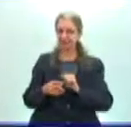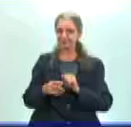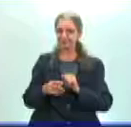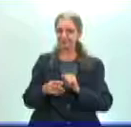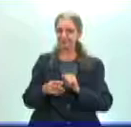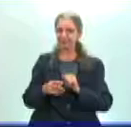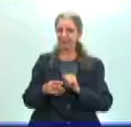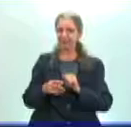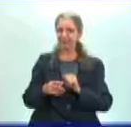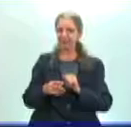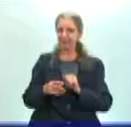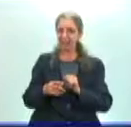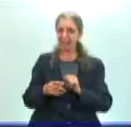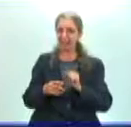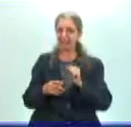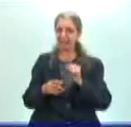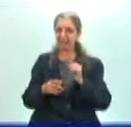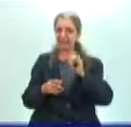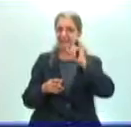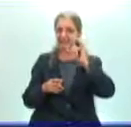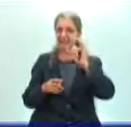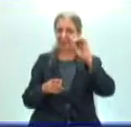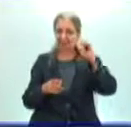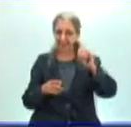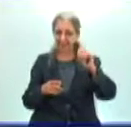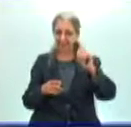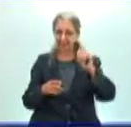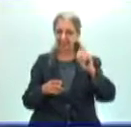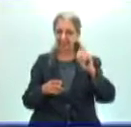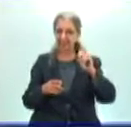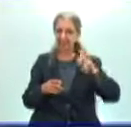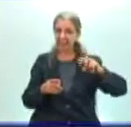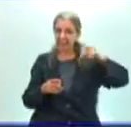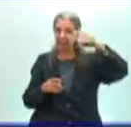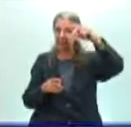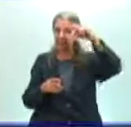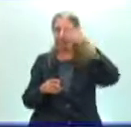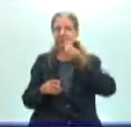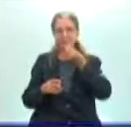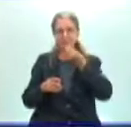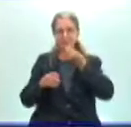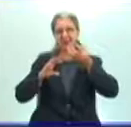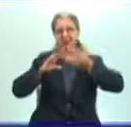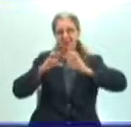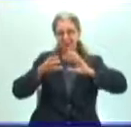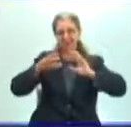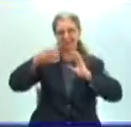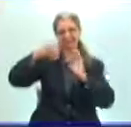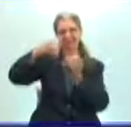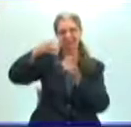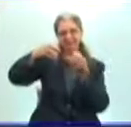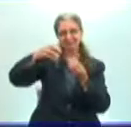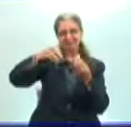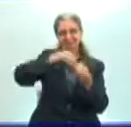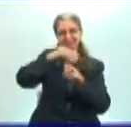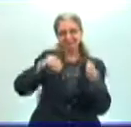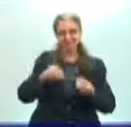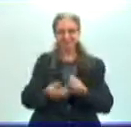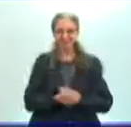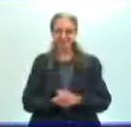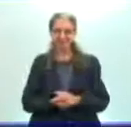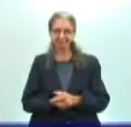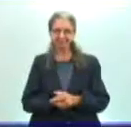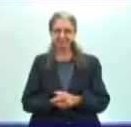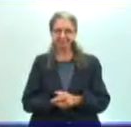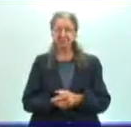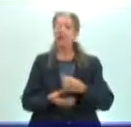lo tanto, con una escalera de 6 metros por lo menos, el señor podrá cambiar la lámpara del aplique de la pared.